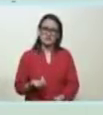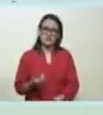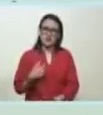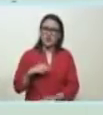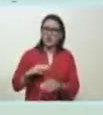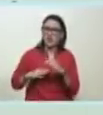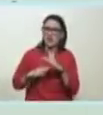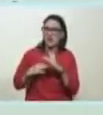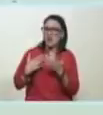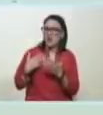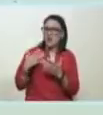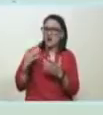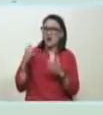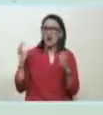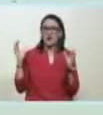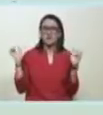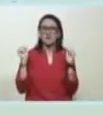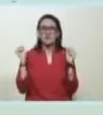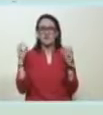aires acondicionados,